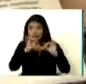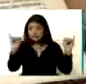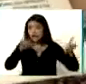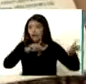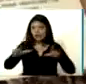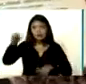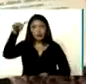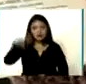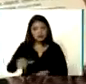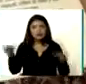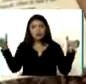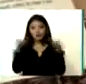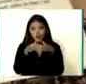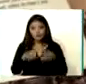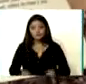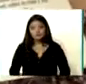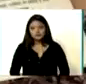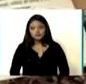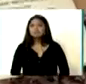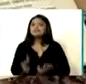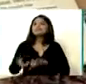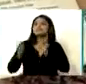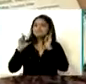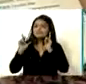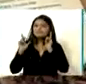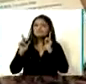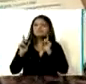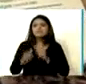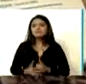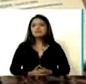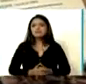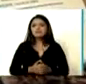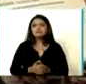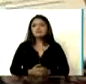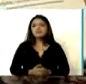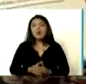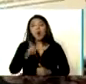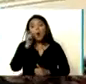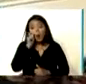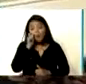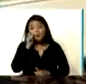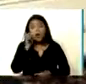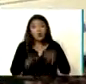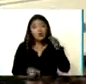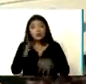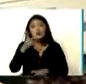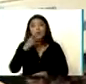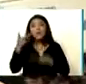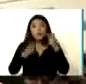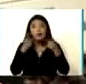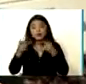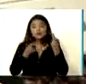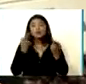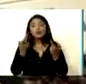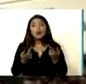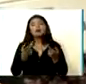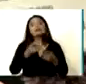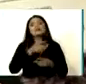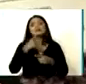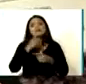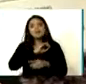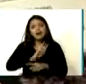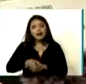la reunión de la OPEP. Admite amparo de Procuraduría, es inconstitucional juicio político al presidente, declara el Tribunal Supremo de